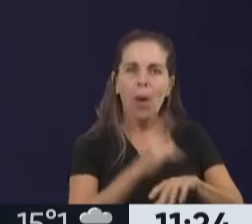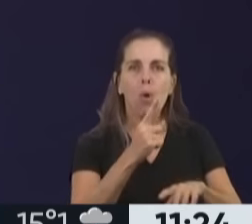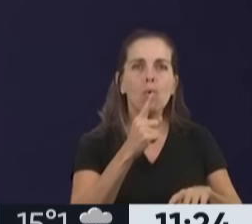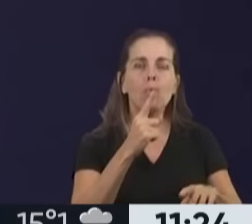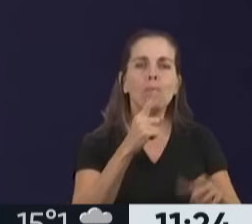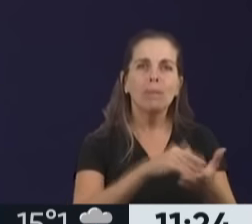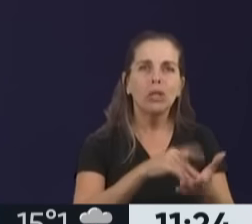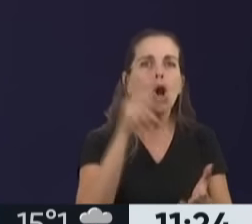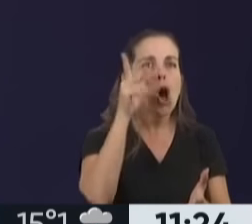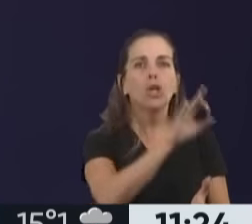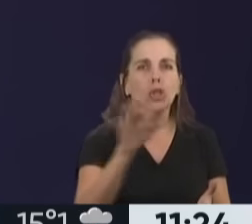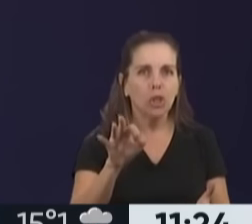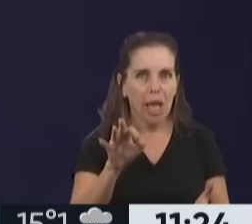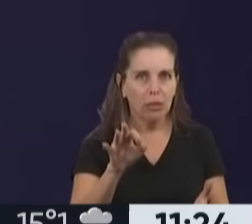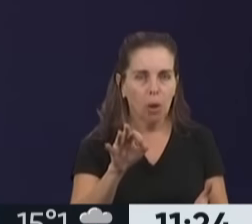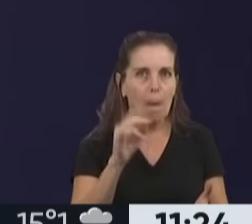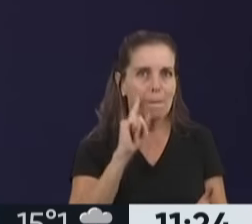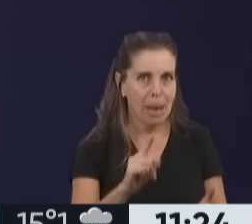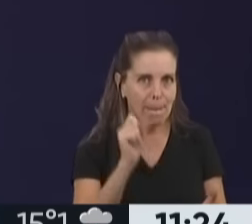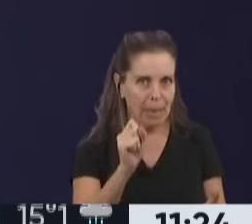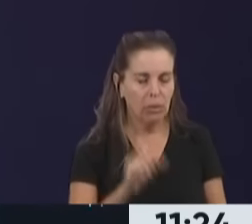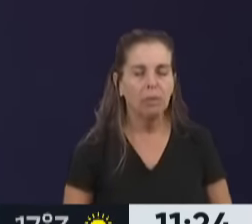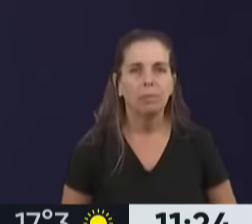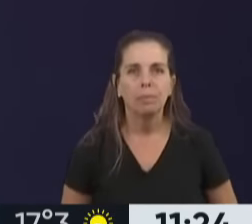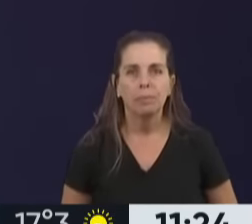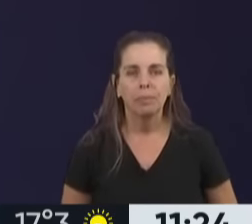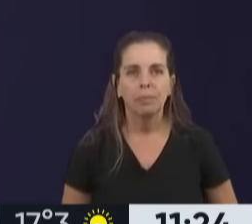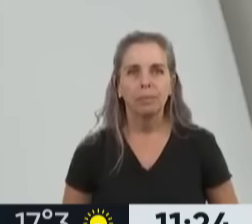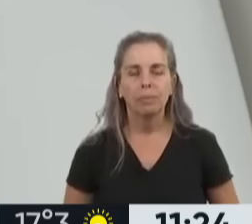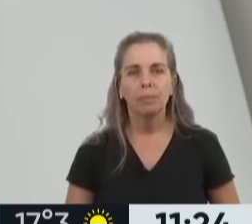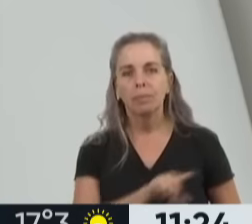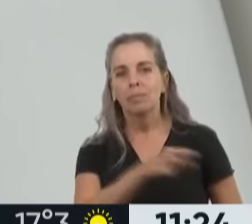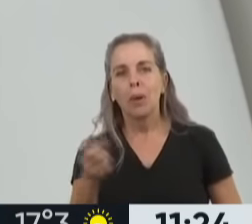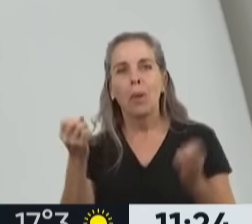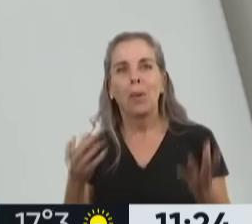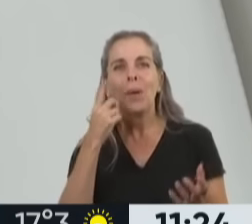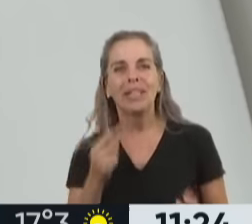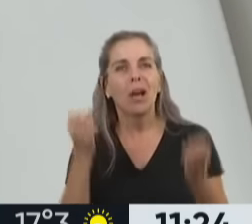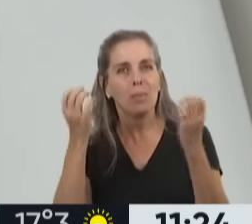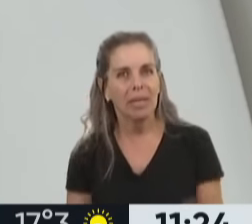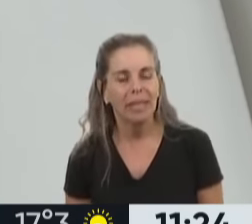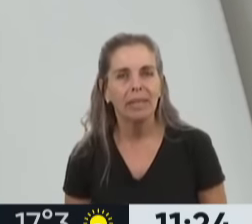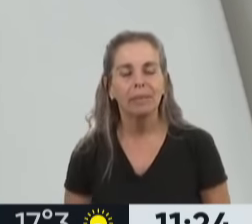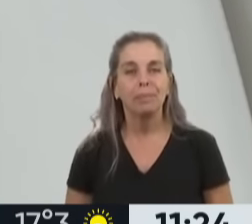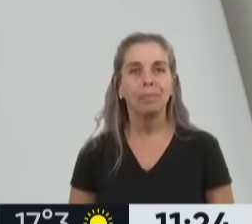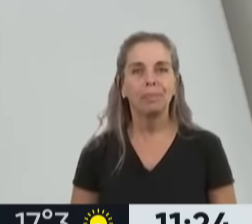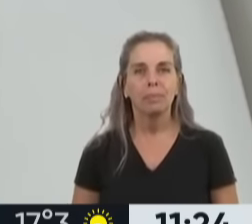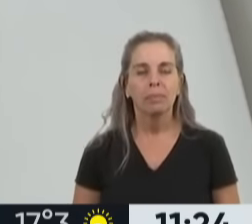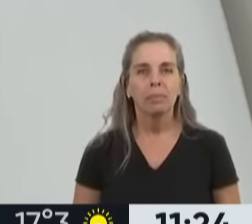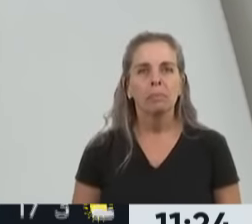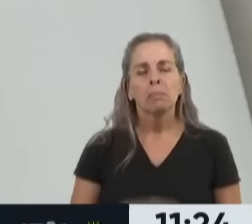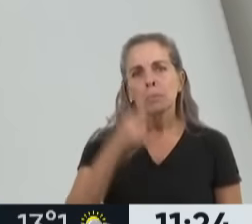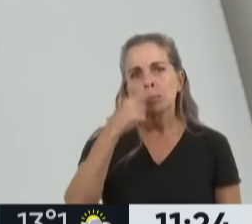1 última pregunta buen dí manmo te dap